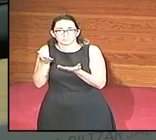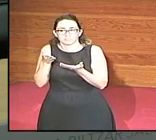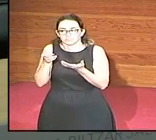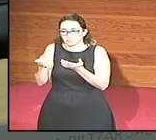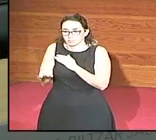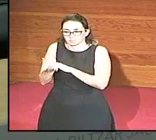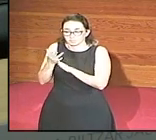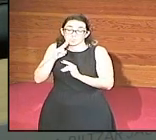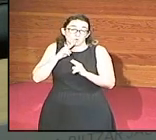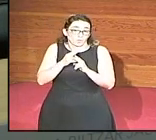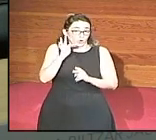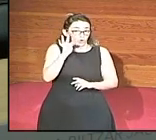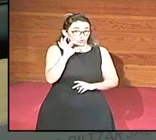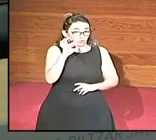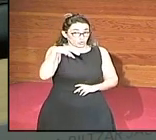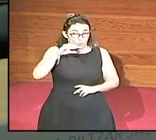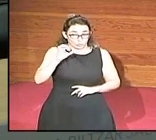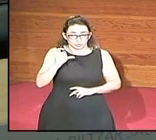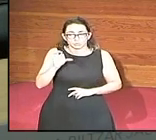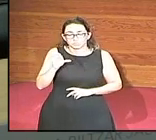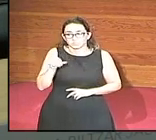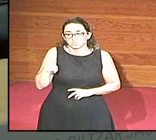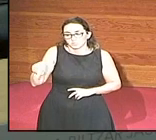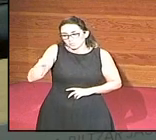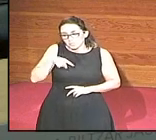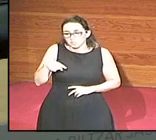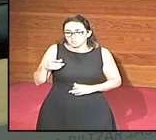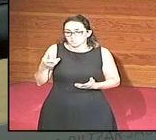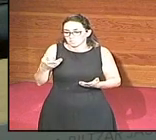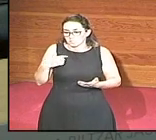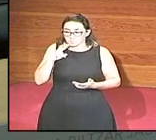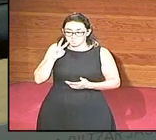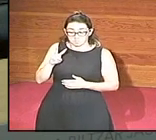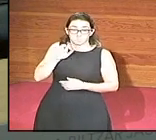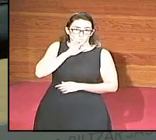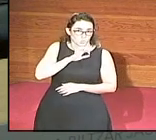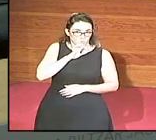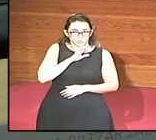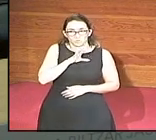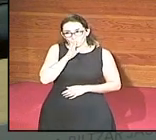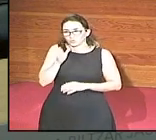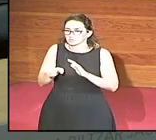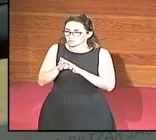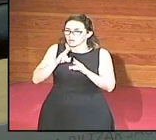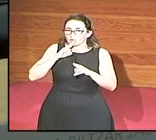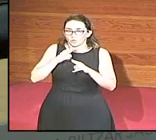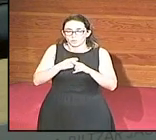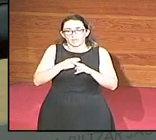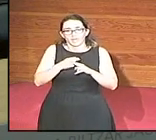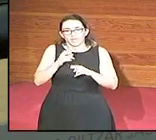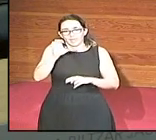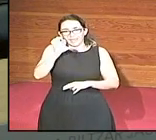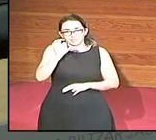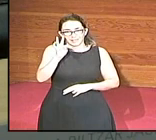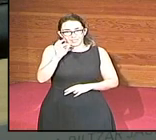llamaban tomos, pidieron el permiso a... Me parece muy curioso porque lo siguen llamando Constantinopla, no lo llaman Estambul,